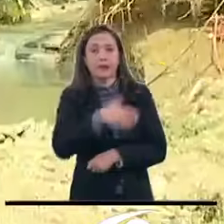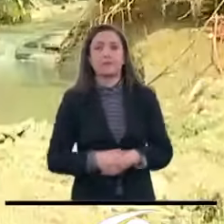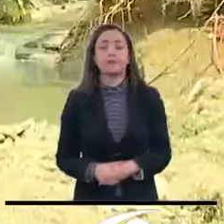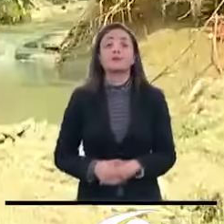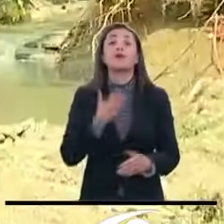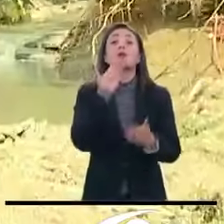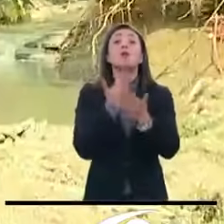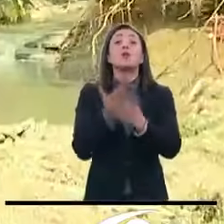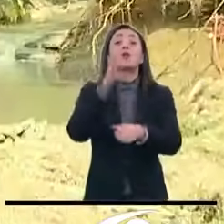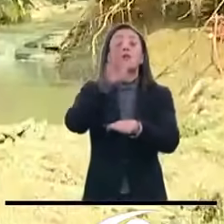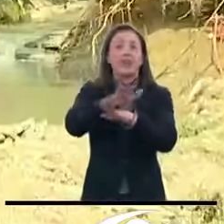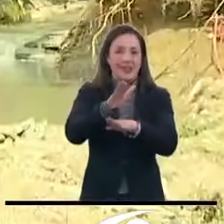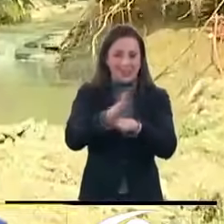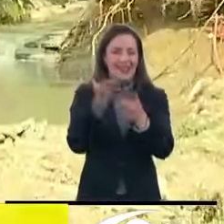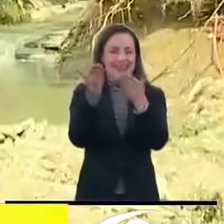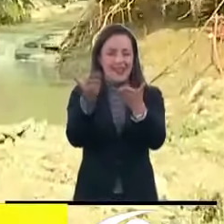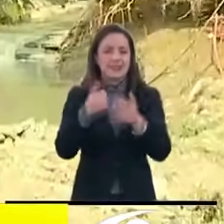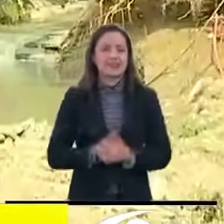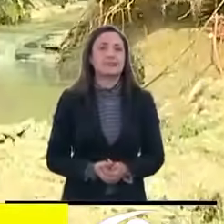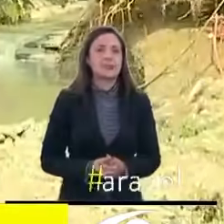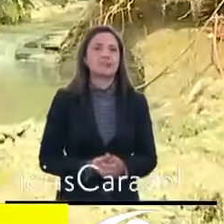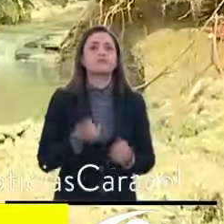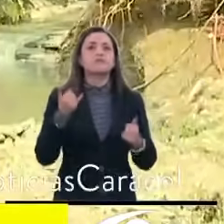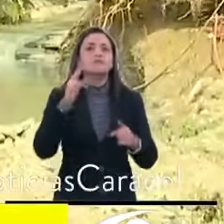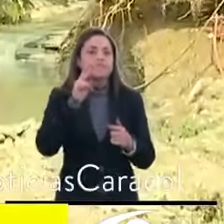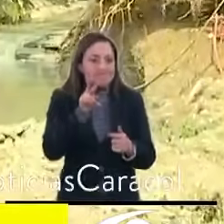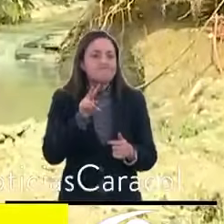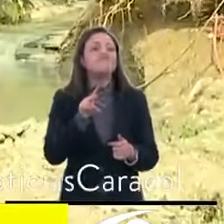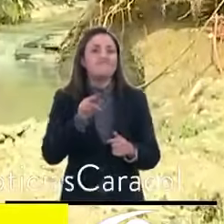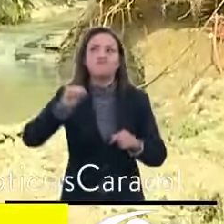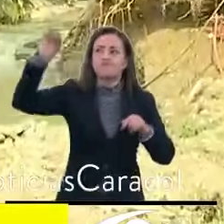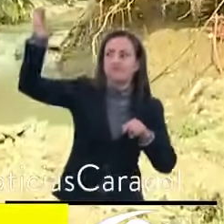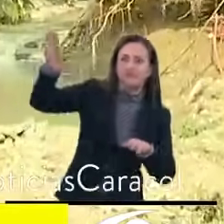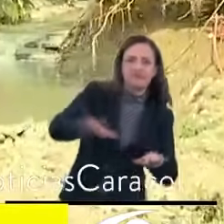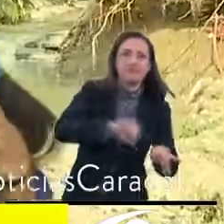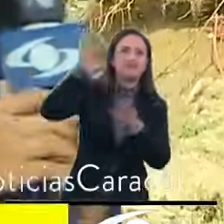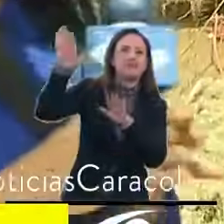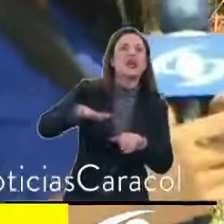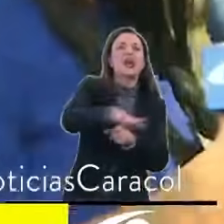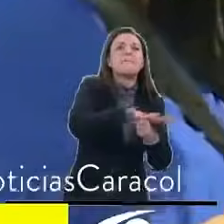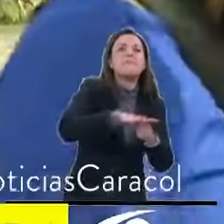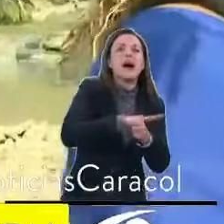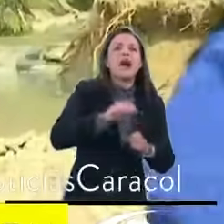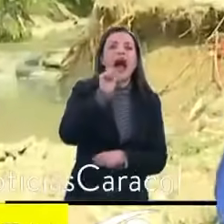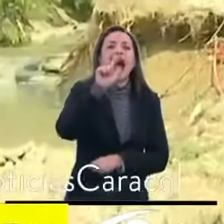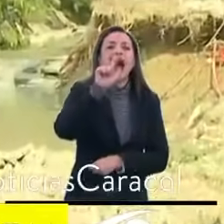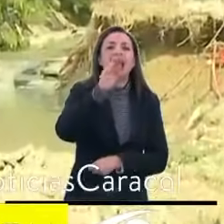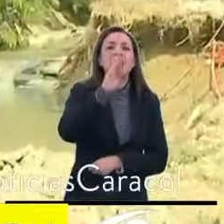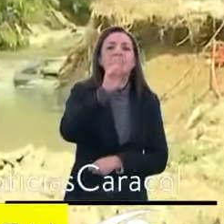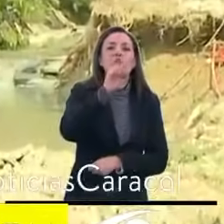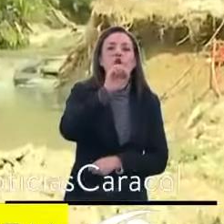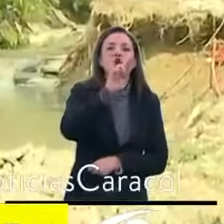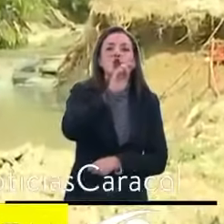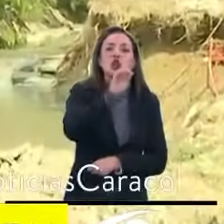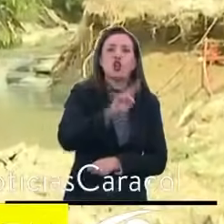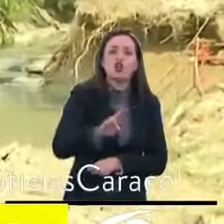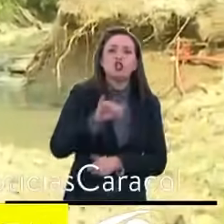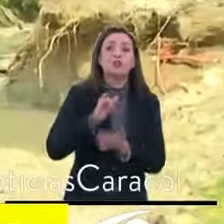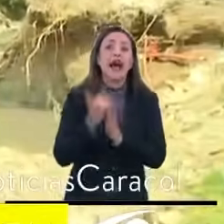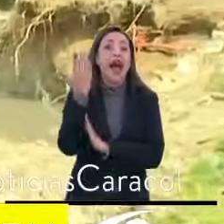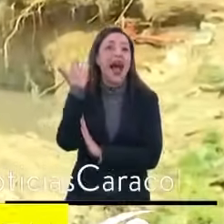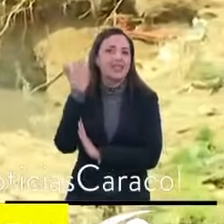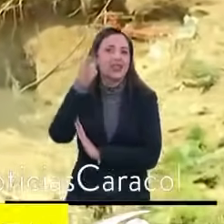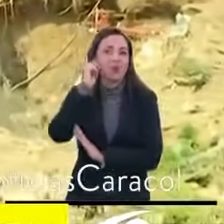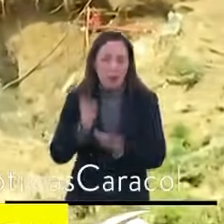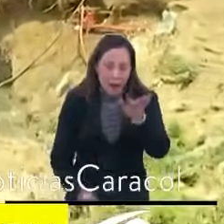Juanita, buenas tardes. Se reportan deslizamientos en el barrio Albornoz sumadas a las emergencias registradas en la tarde de ayer, y también